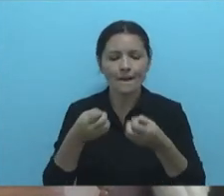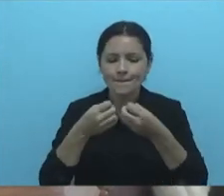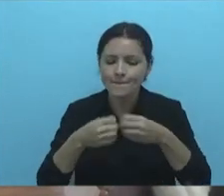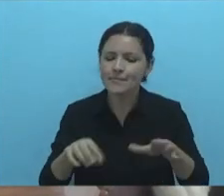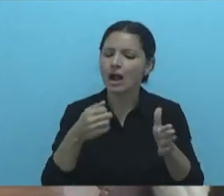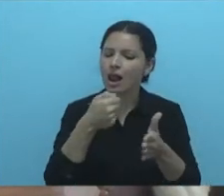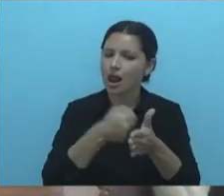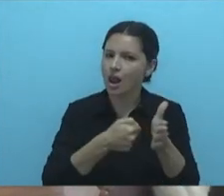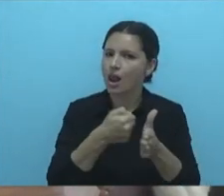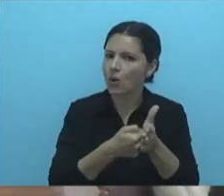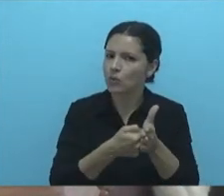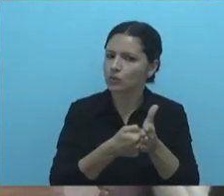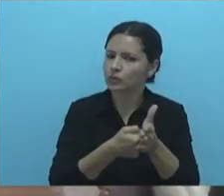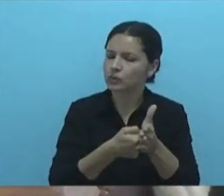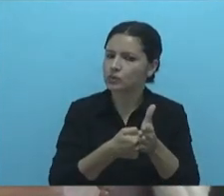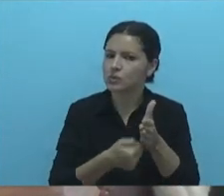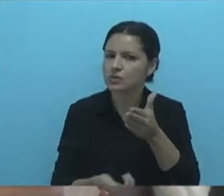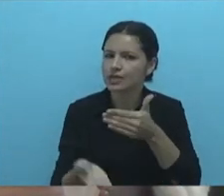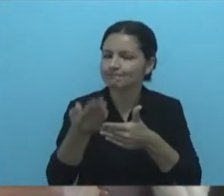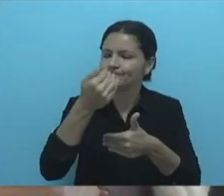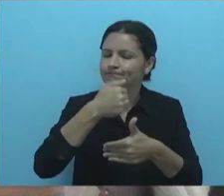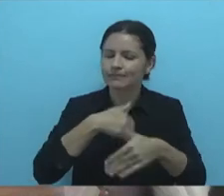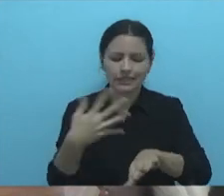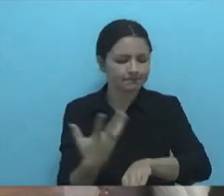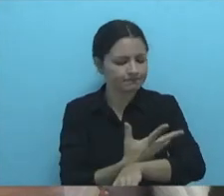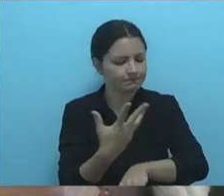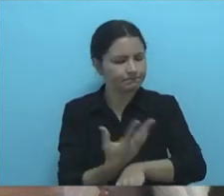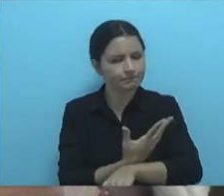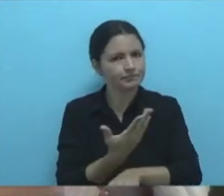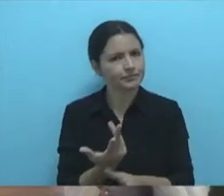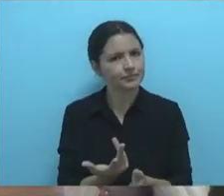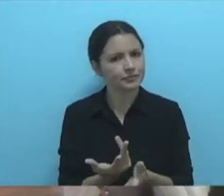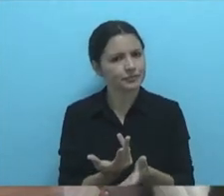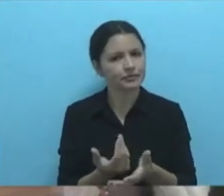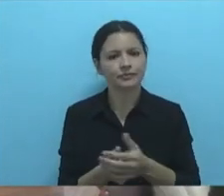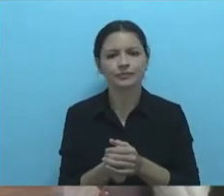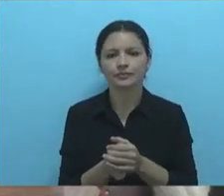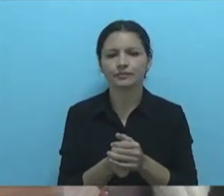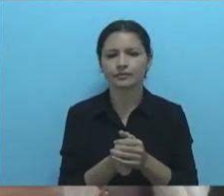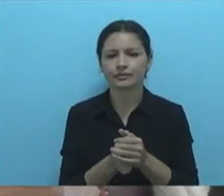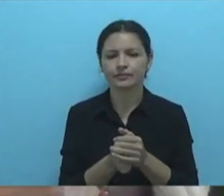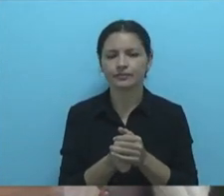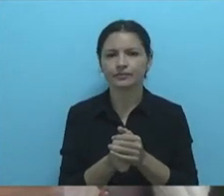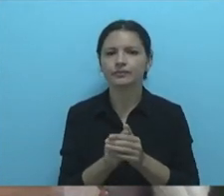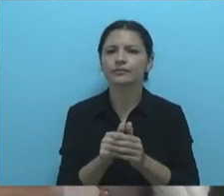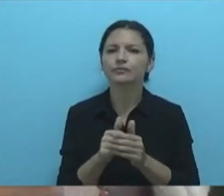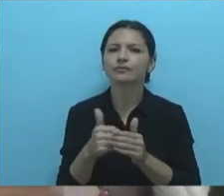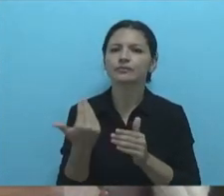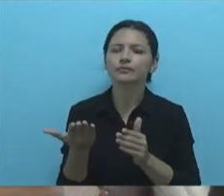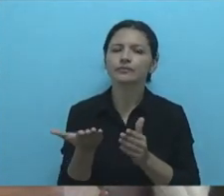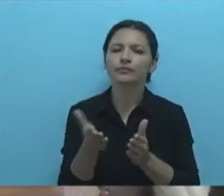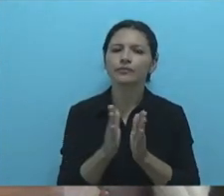también como el arte se mete en la sangre y no se puede parar por todo esto quiero pedir